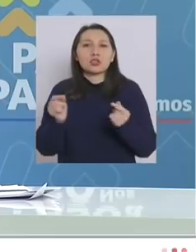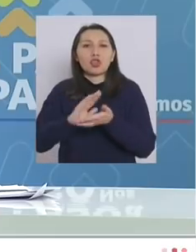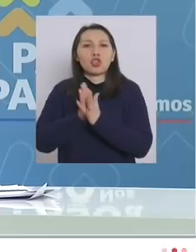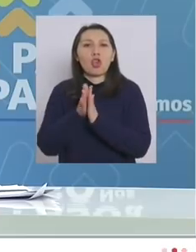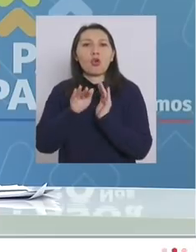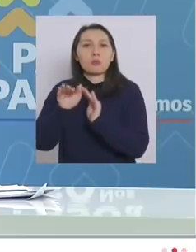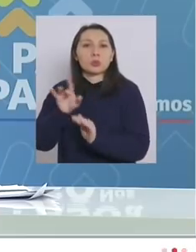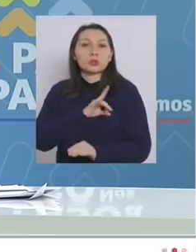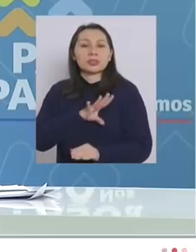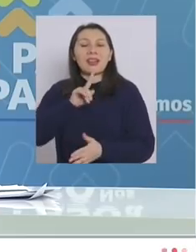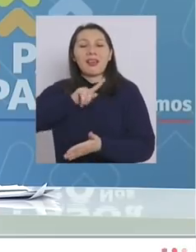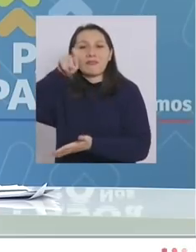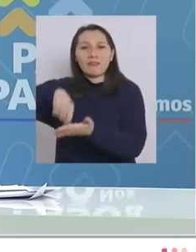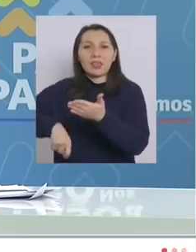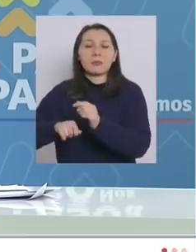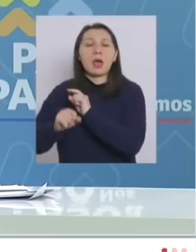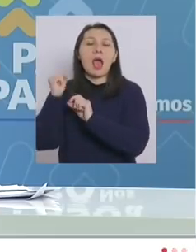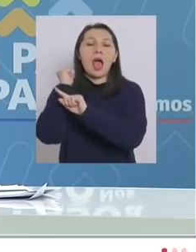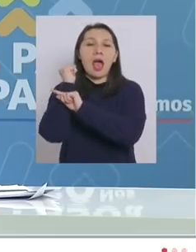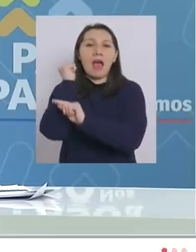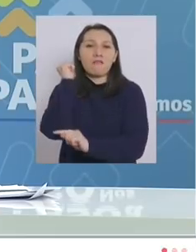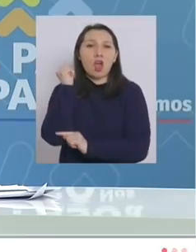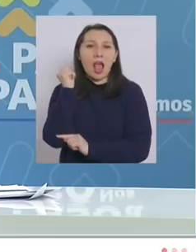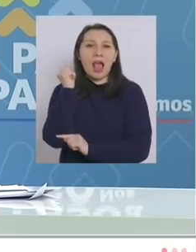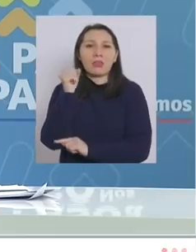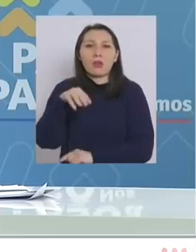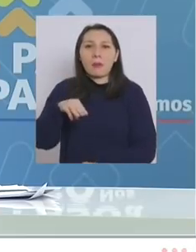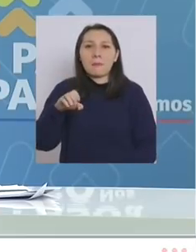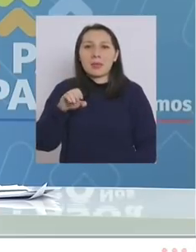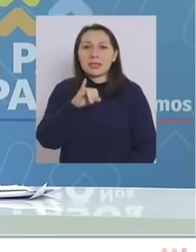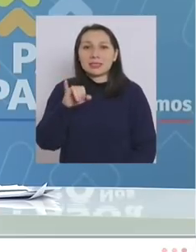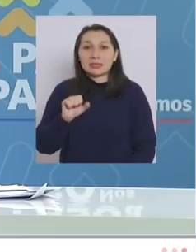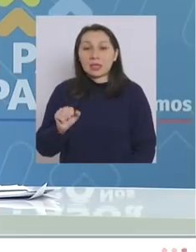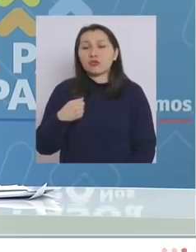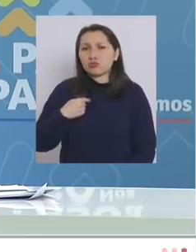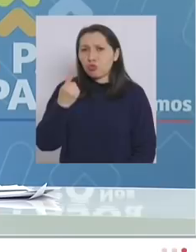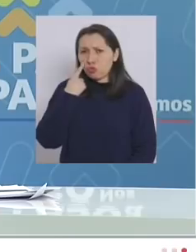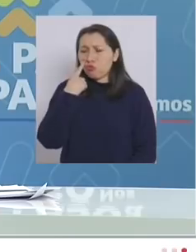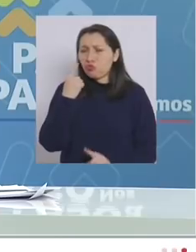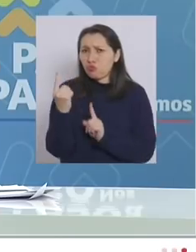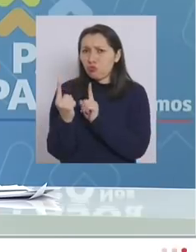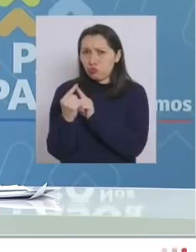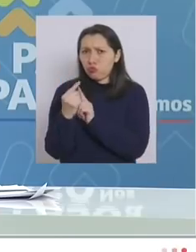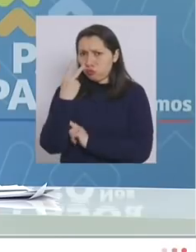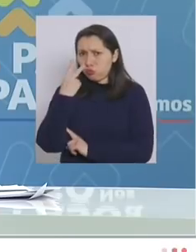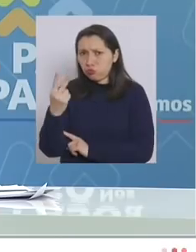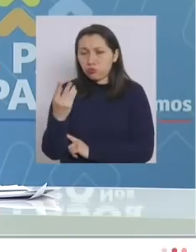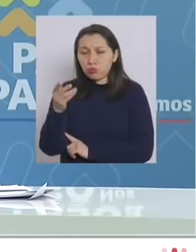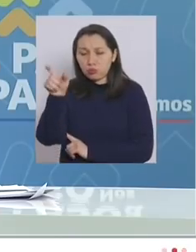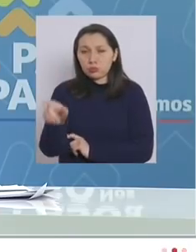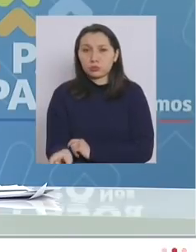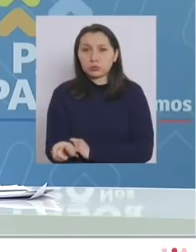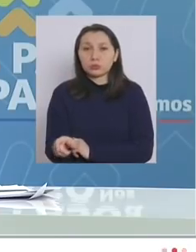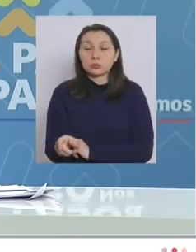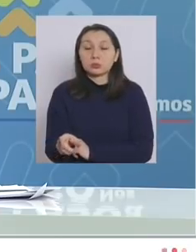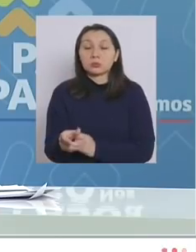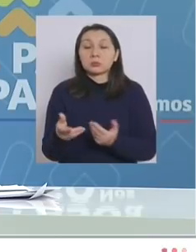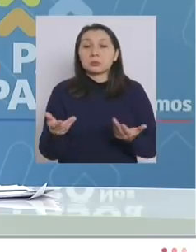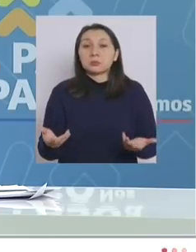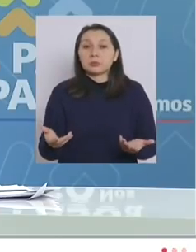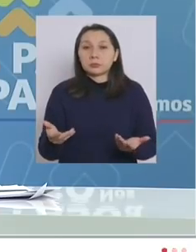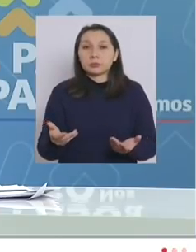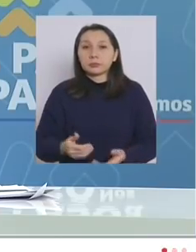que viene firmada por el abogado Raúl Mesa, a quien conozco personalmente, y